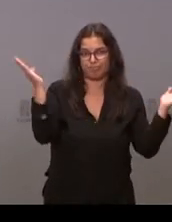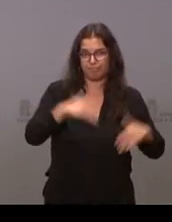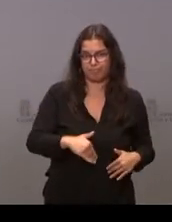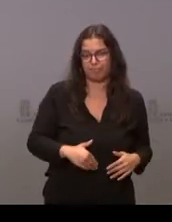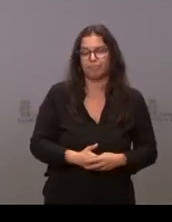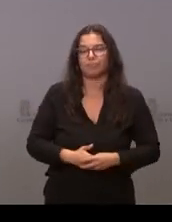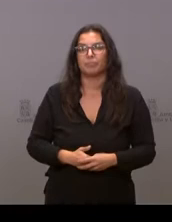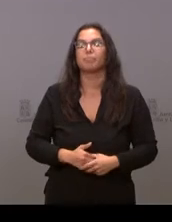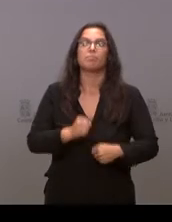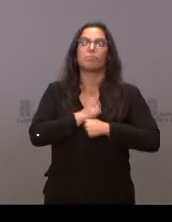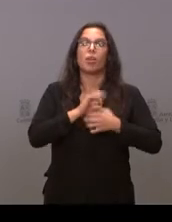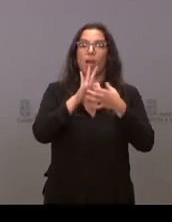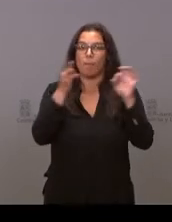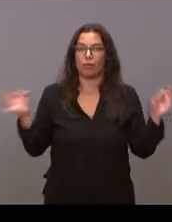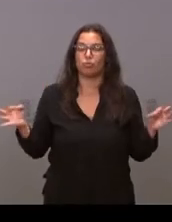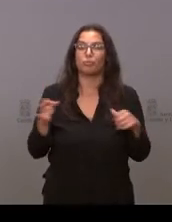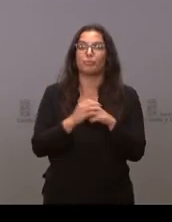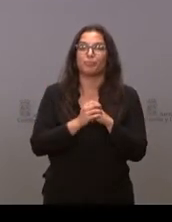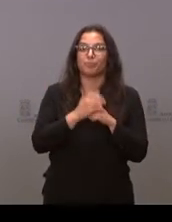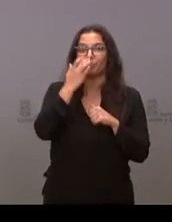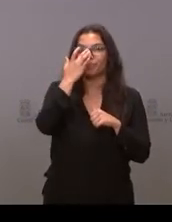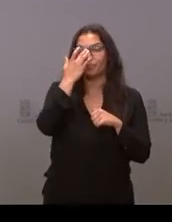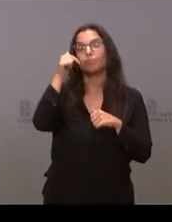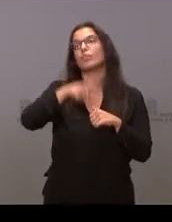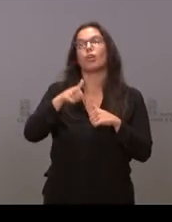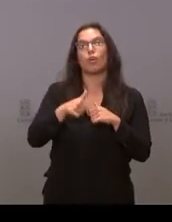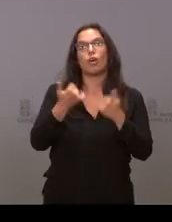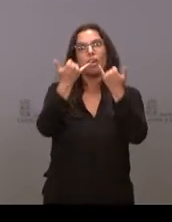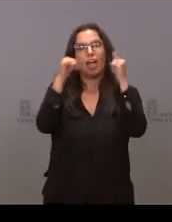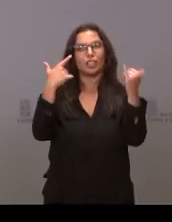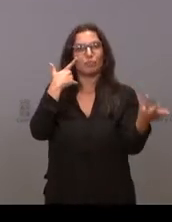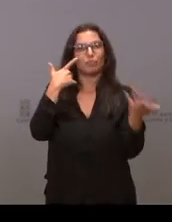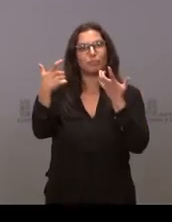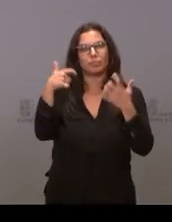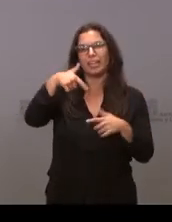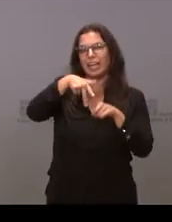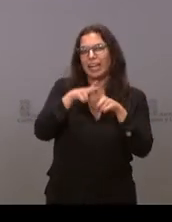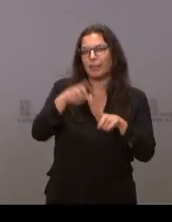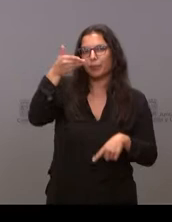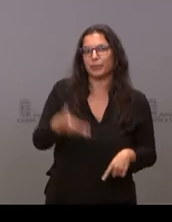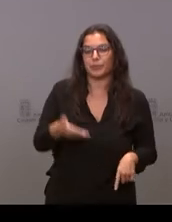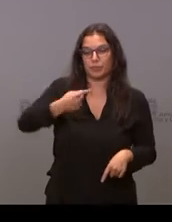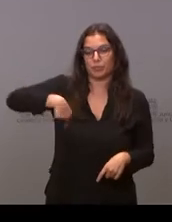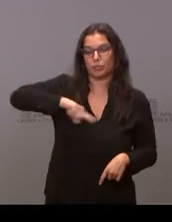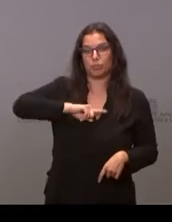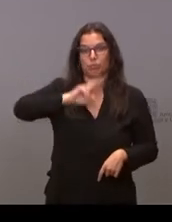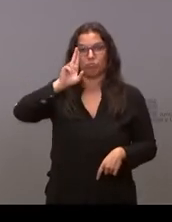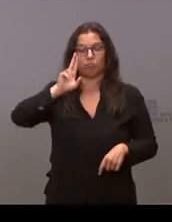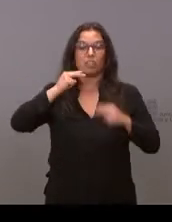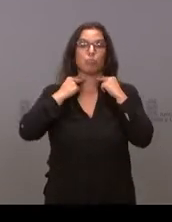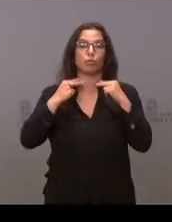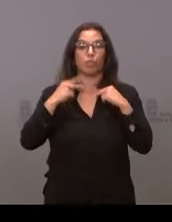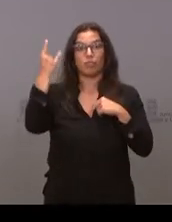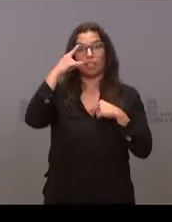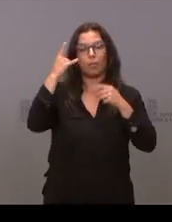Estimados amigos, esta destacada cita es una gran herramienta que la Diputación de Salamanca pone